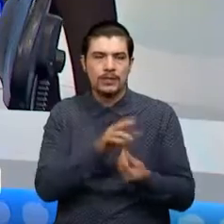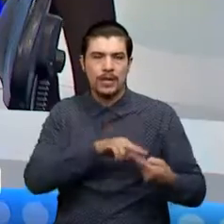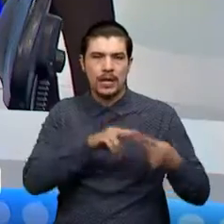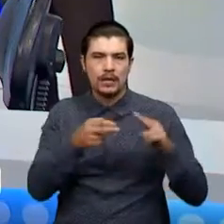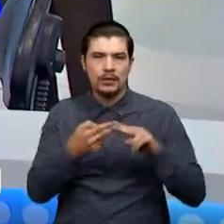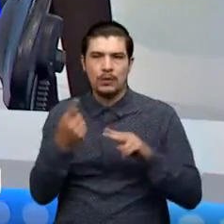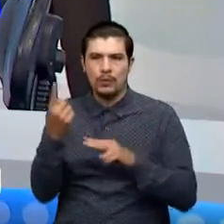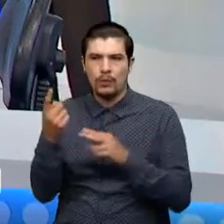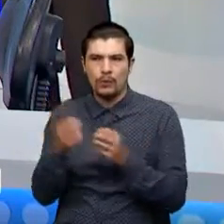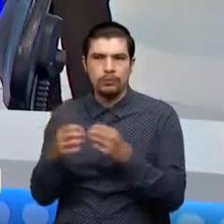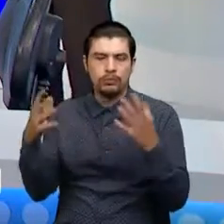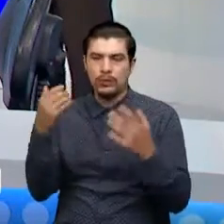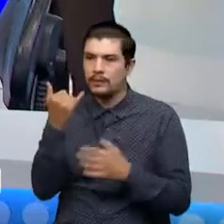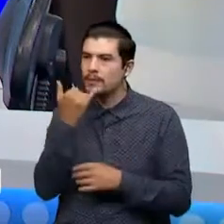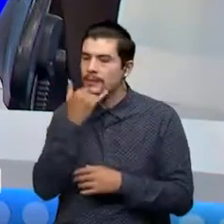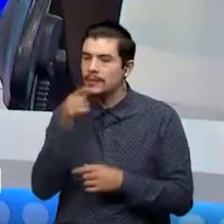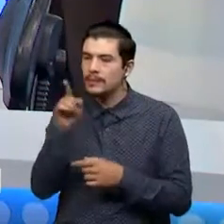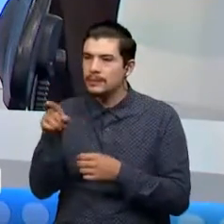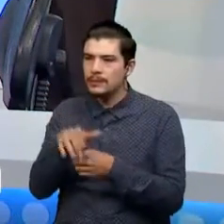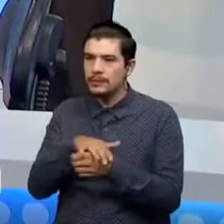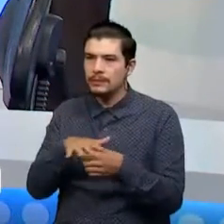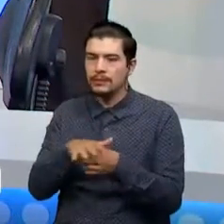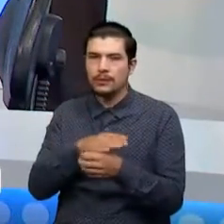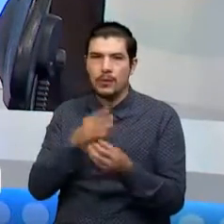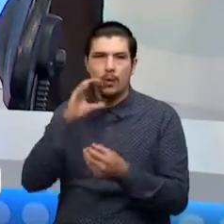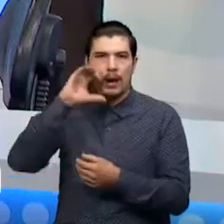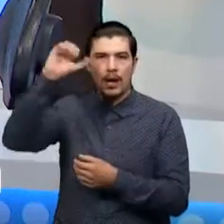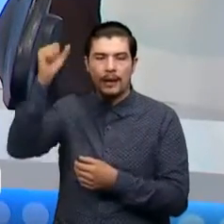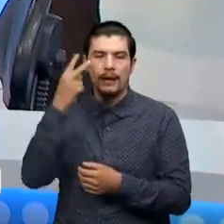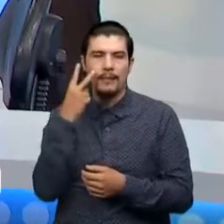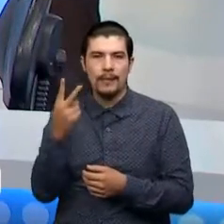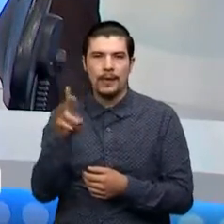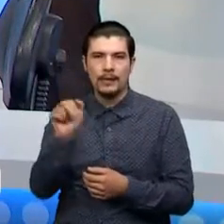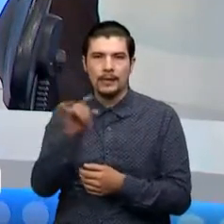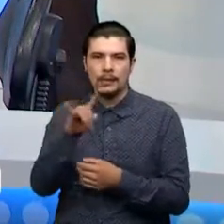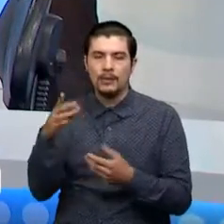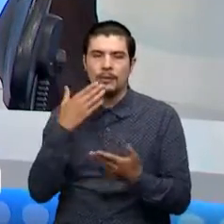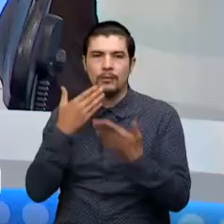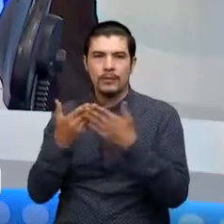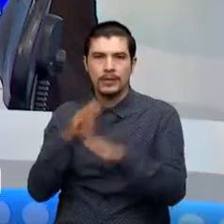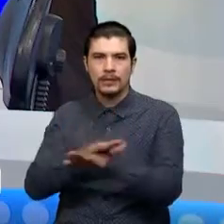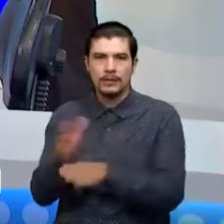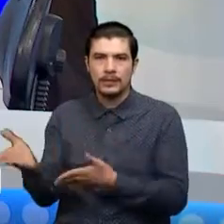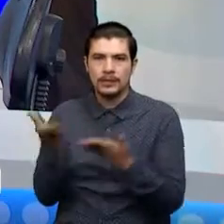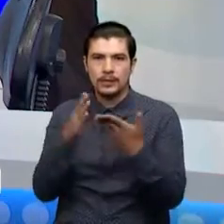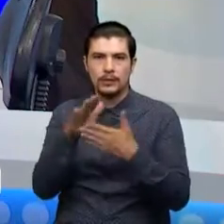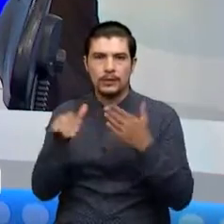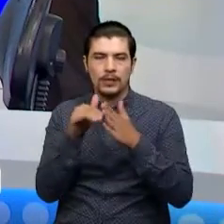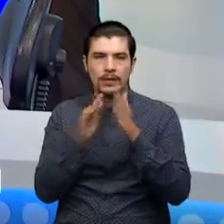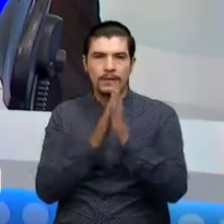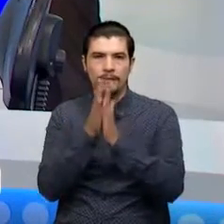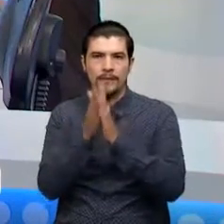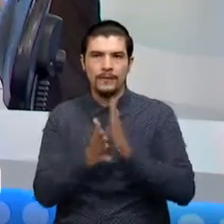¿Qué sucedió en Ocaña? Le preguntamos a nuestro compañero Raúl Rolando Castro. Raúl, muy buenas tardes y adelante con toda la información.